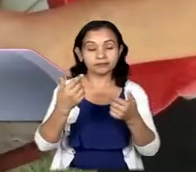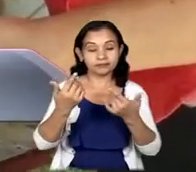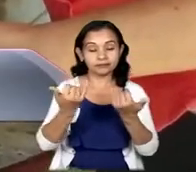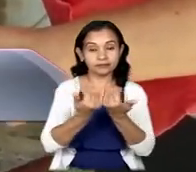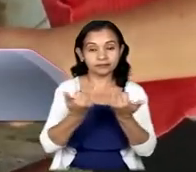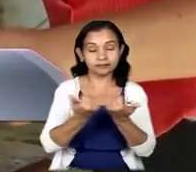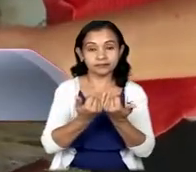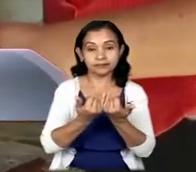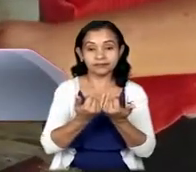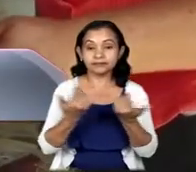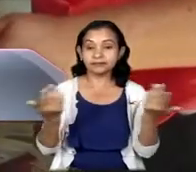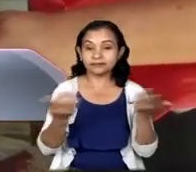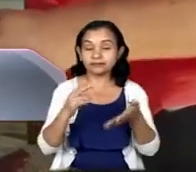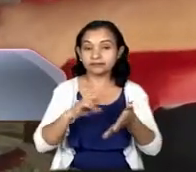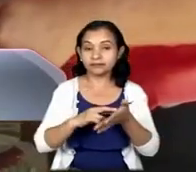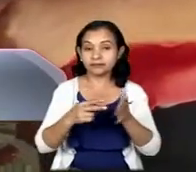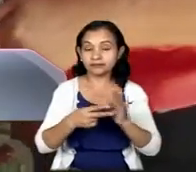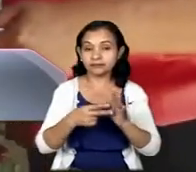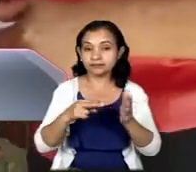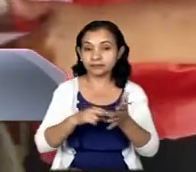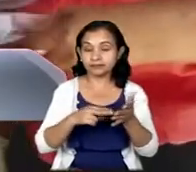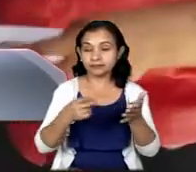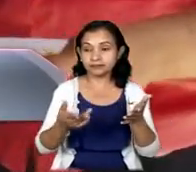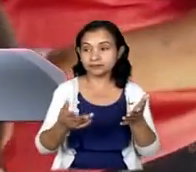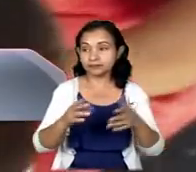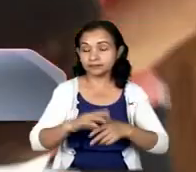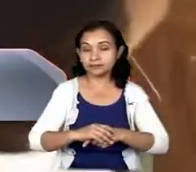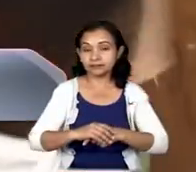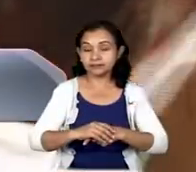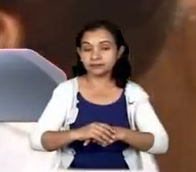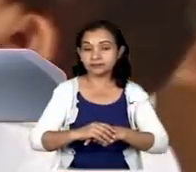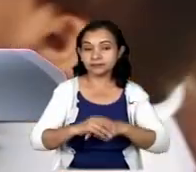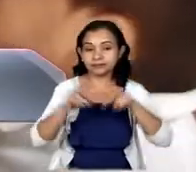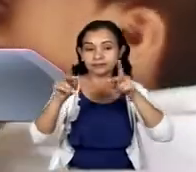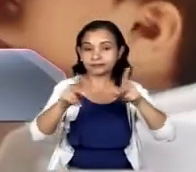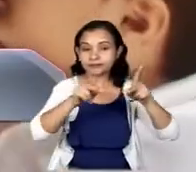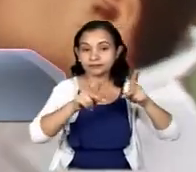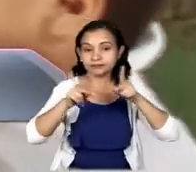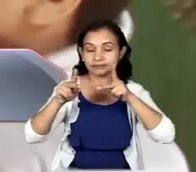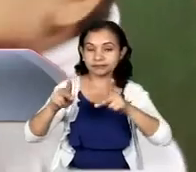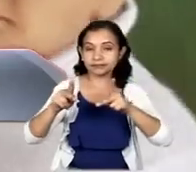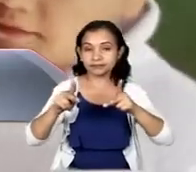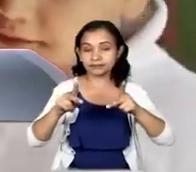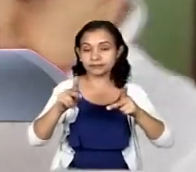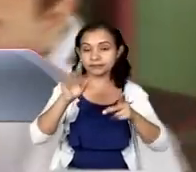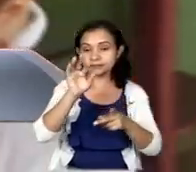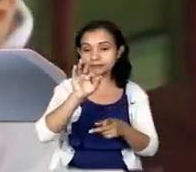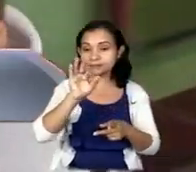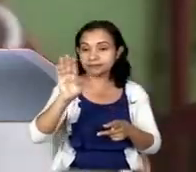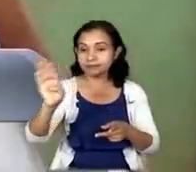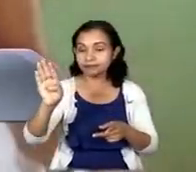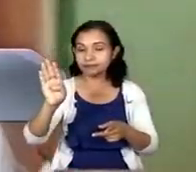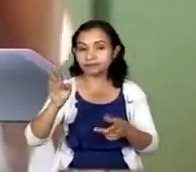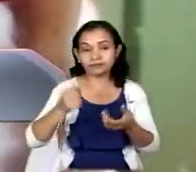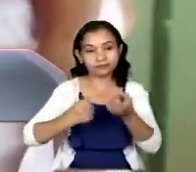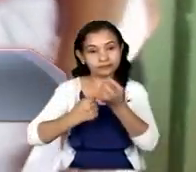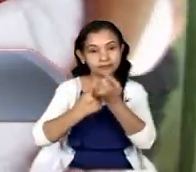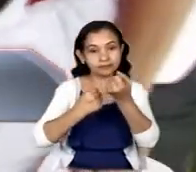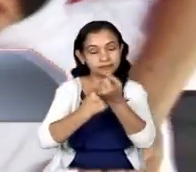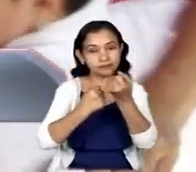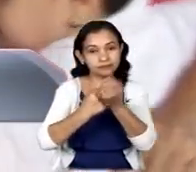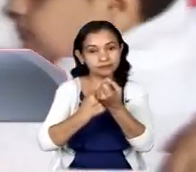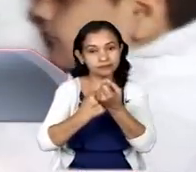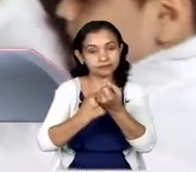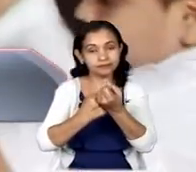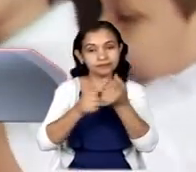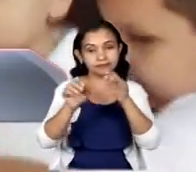también. Entonces, lo que deberían de hacer las personas que tienen acceso a las redes es apoyarnos para